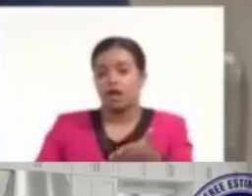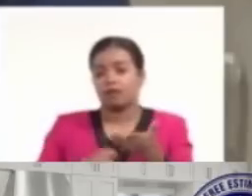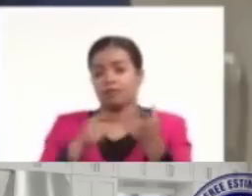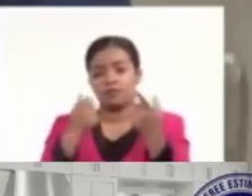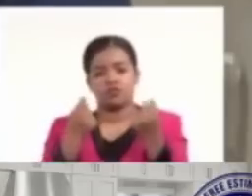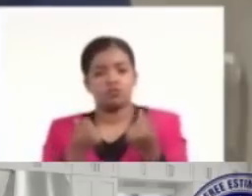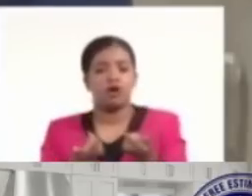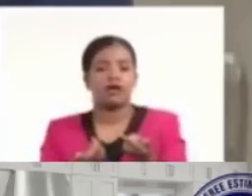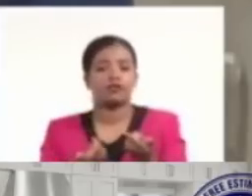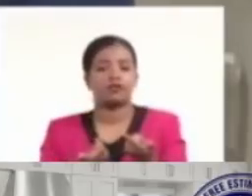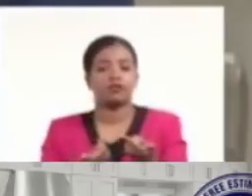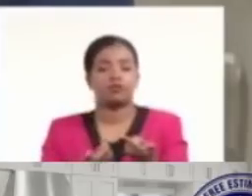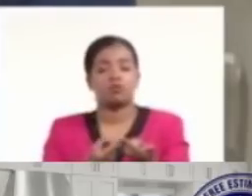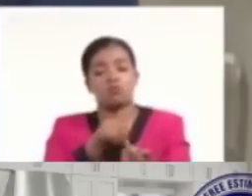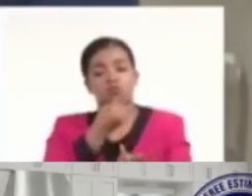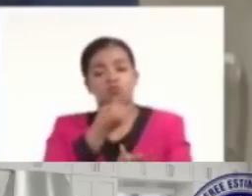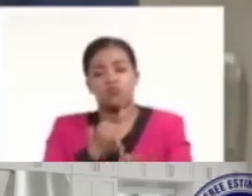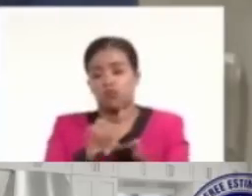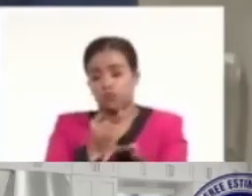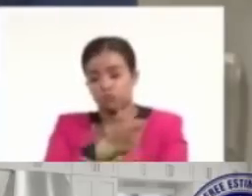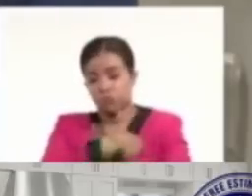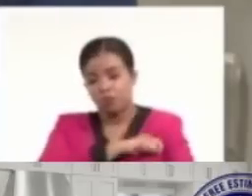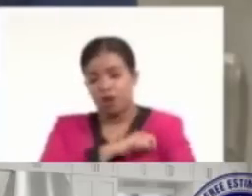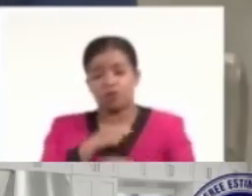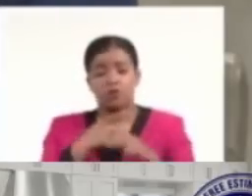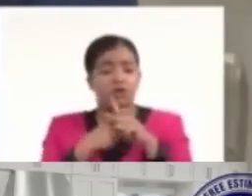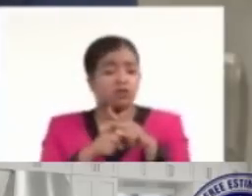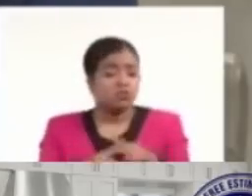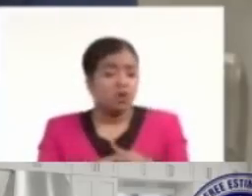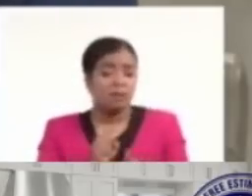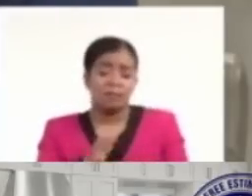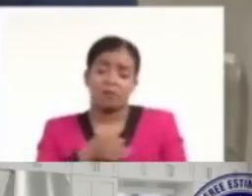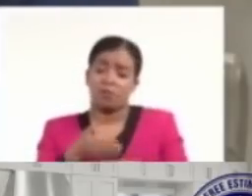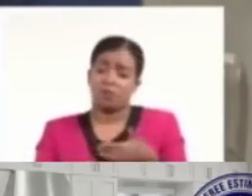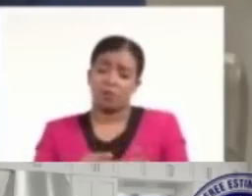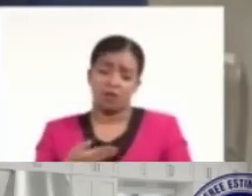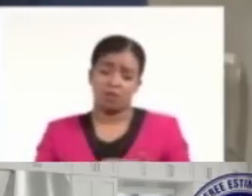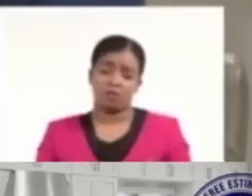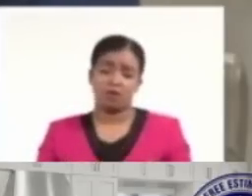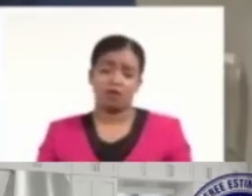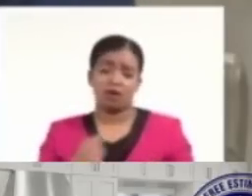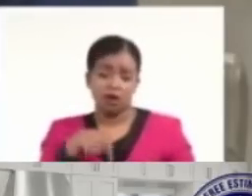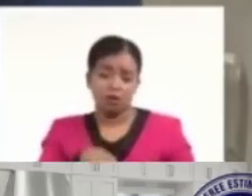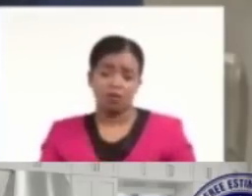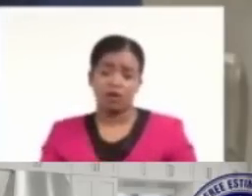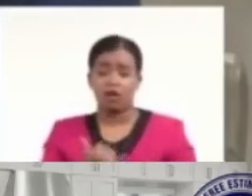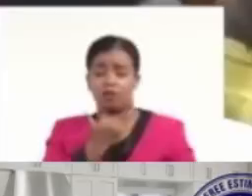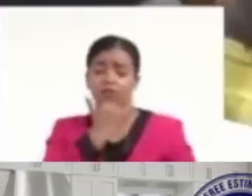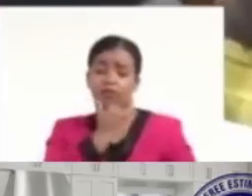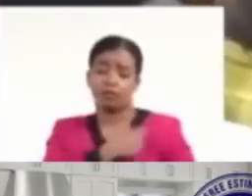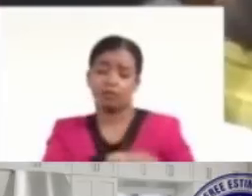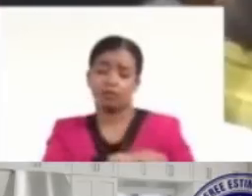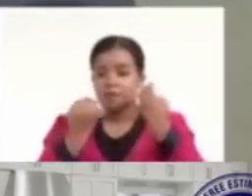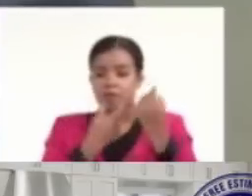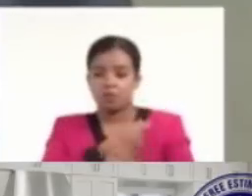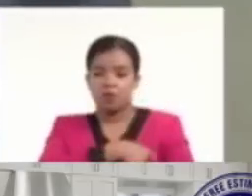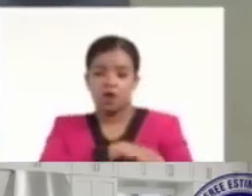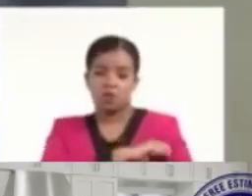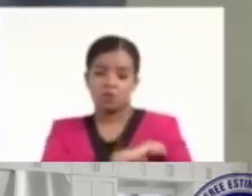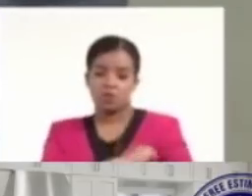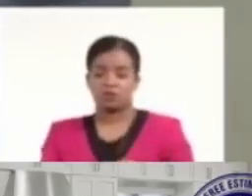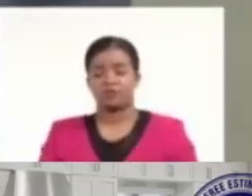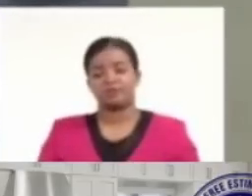presupuestos y de resolver precisamente los problemas que están afectando cada institución. Y